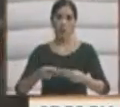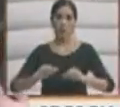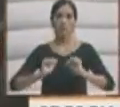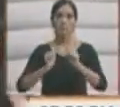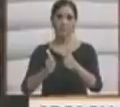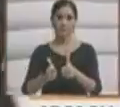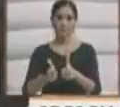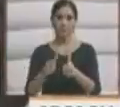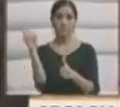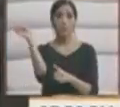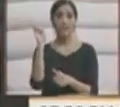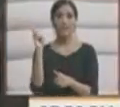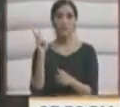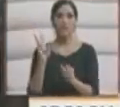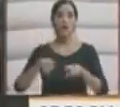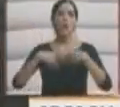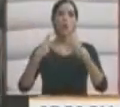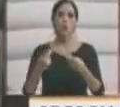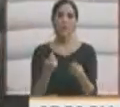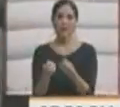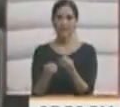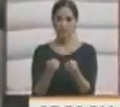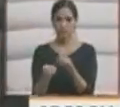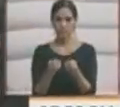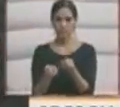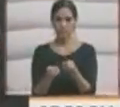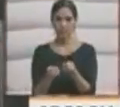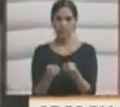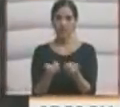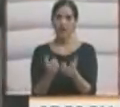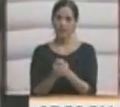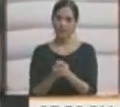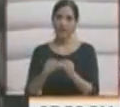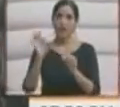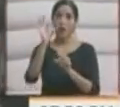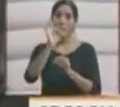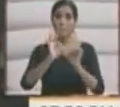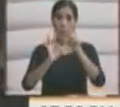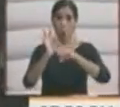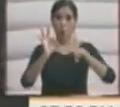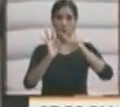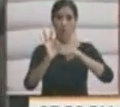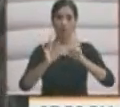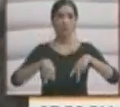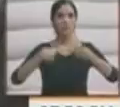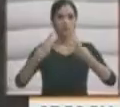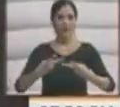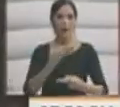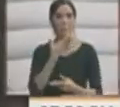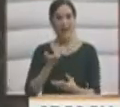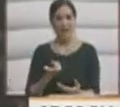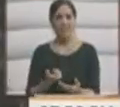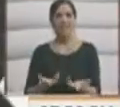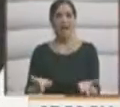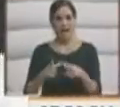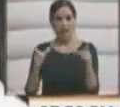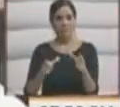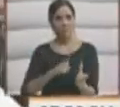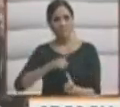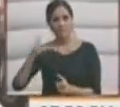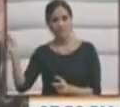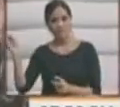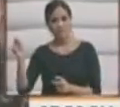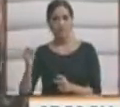Venezuela con nuevas medidas económicas y cono monetario que promete mejorar la situación que los llevó a migrar.